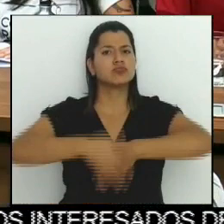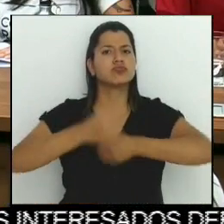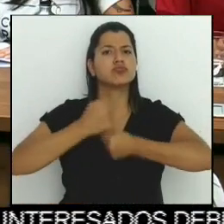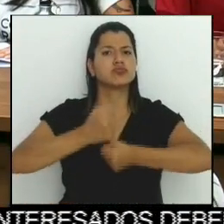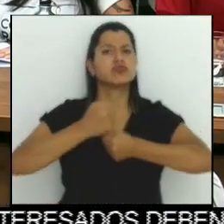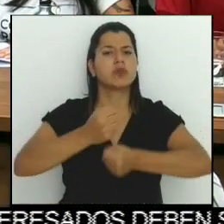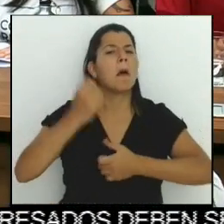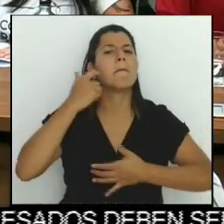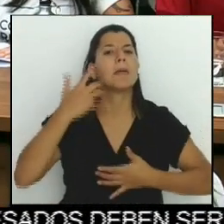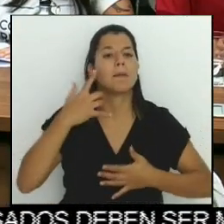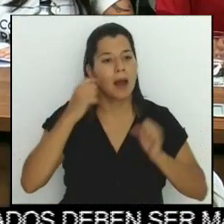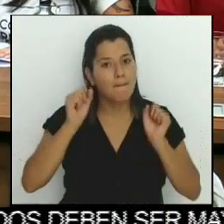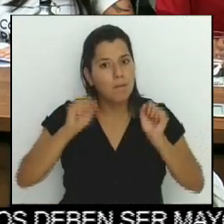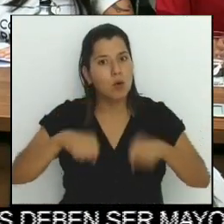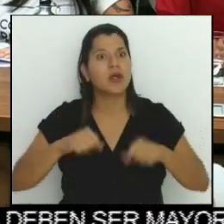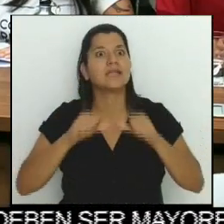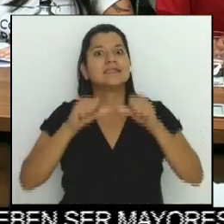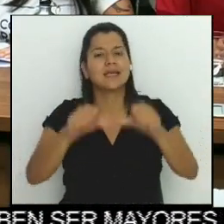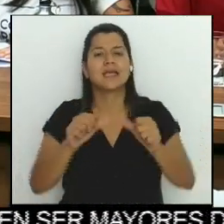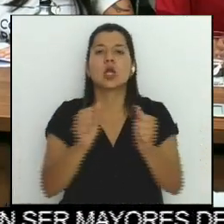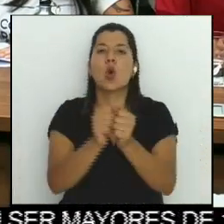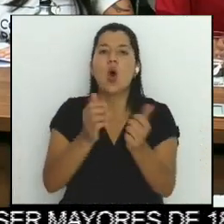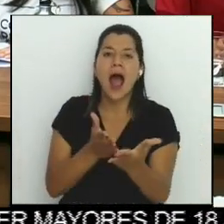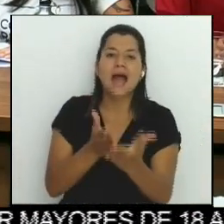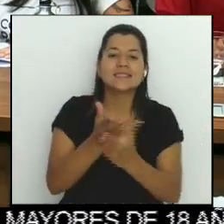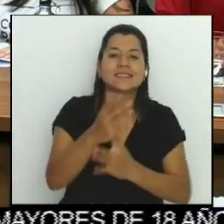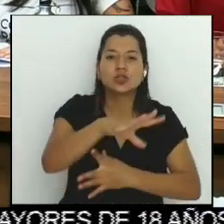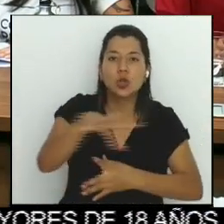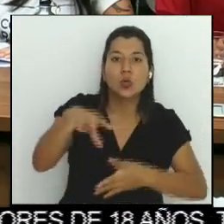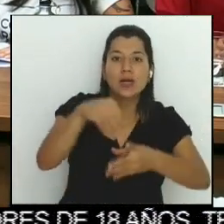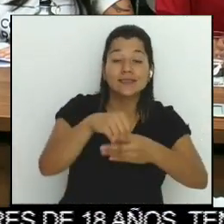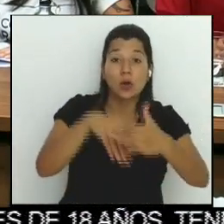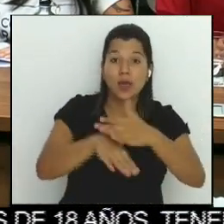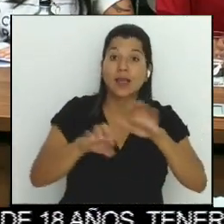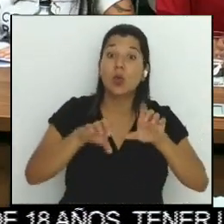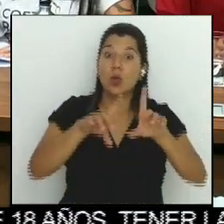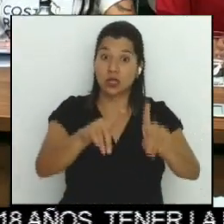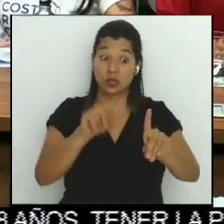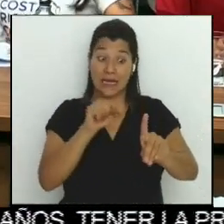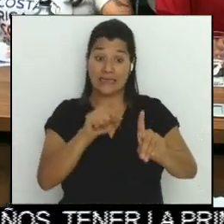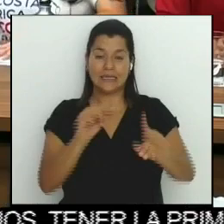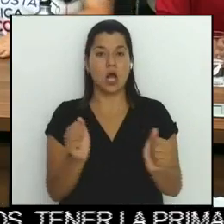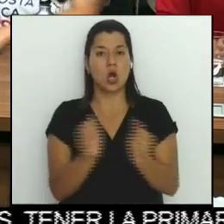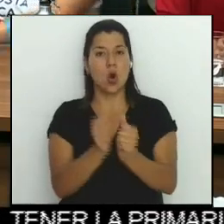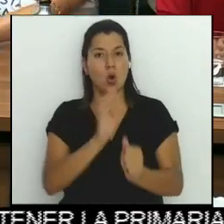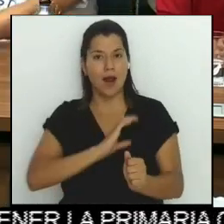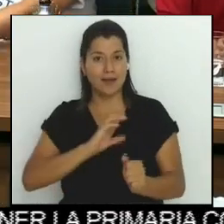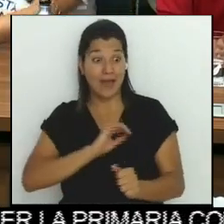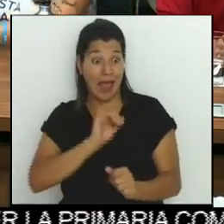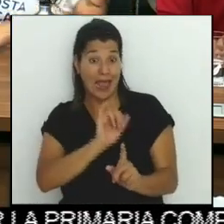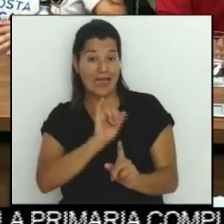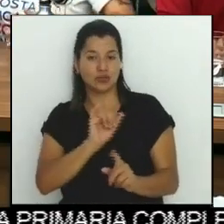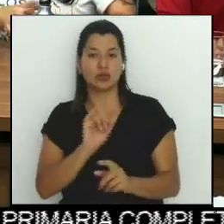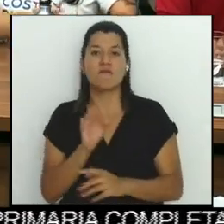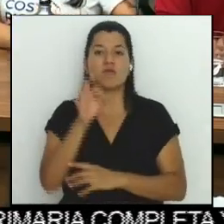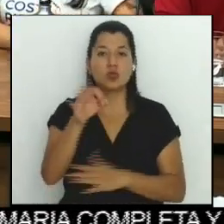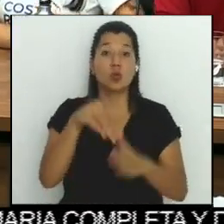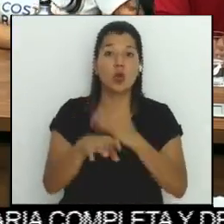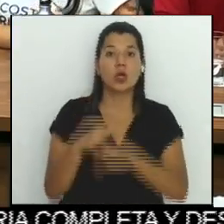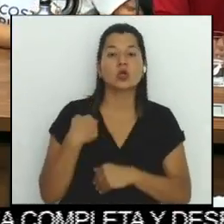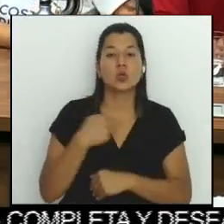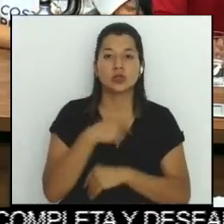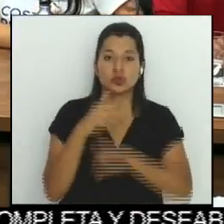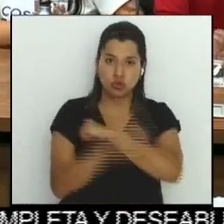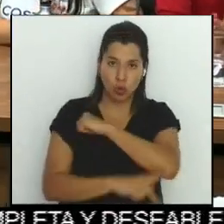acceso educativo inclusivo de una educación de calidad, que es el futuro de este país. Si nosotros no logramos incorporar a los